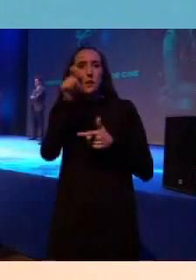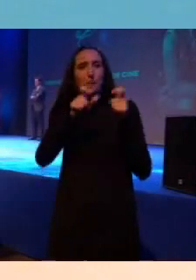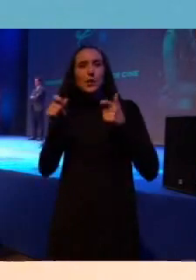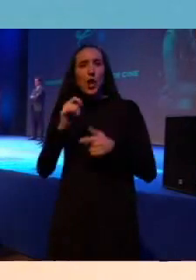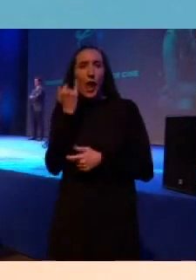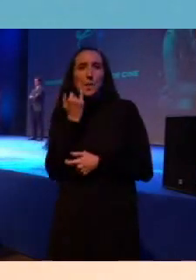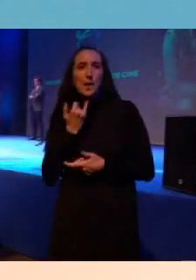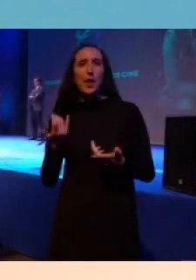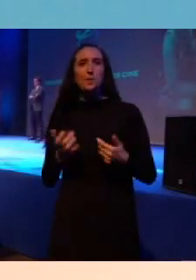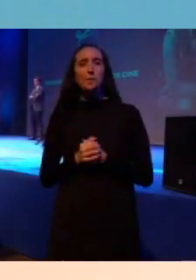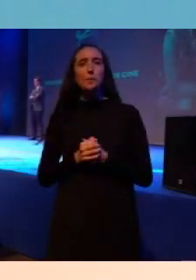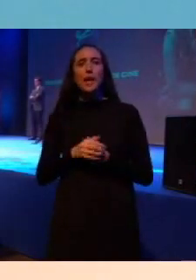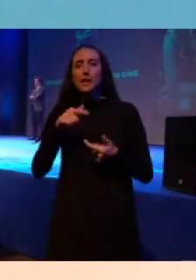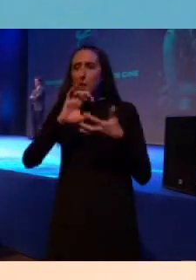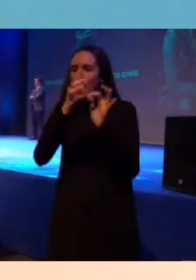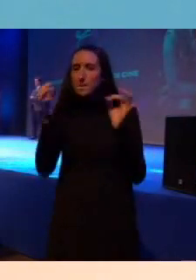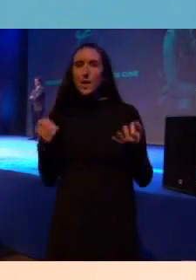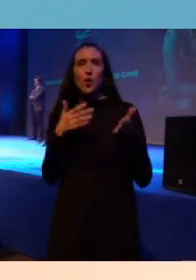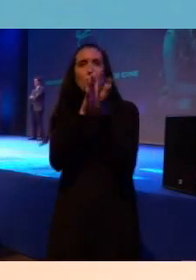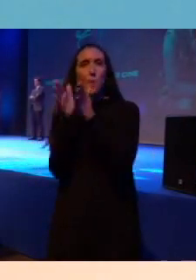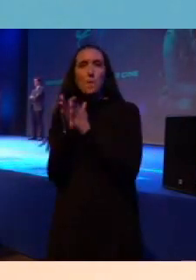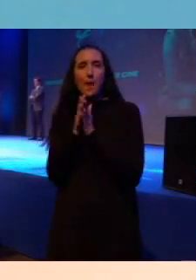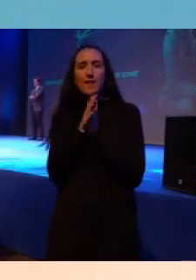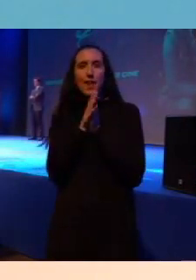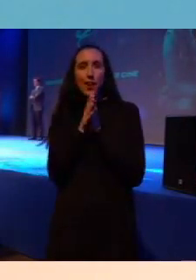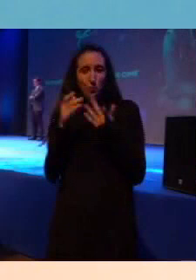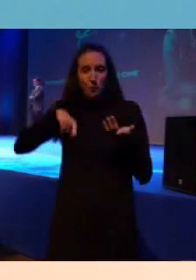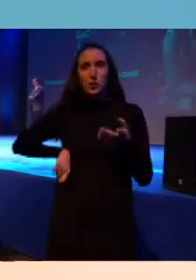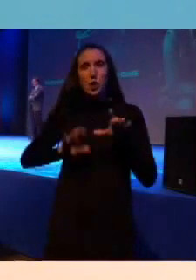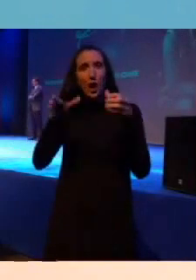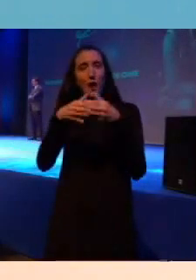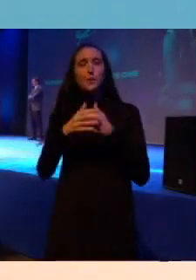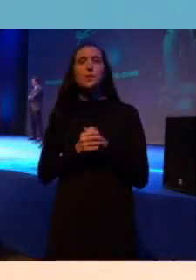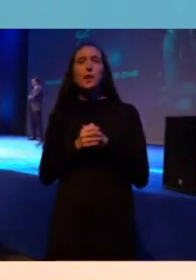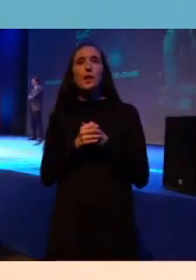mucho, amigos, compañeros de profesión.